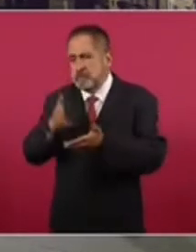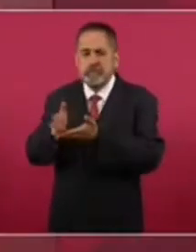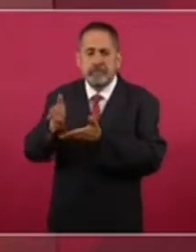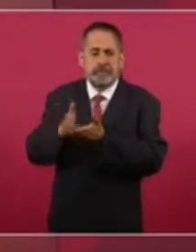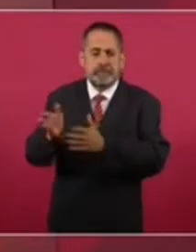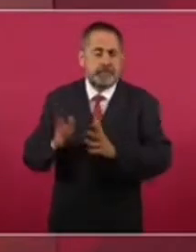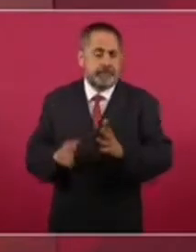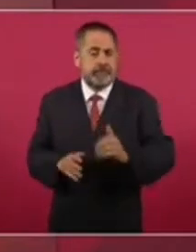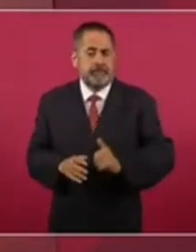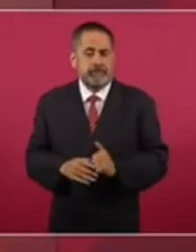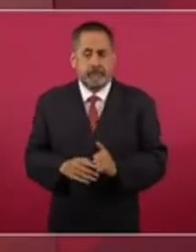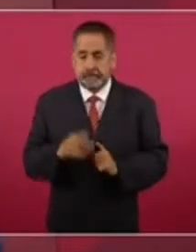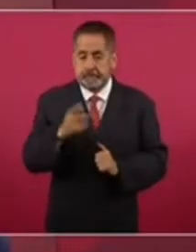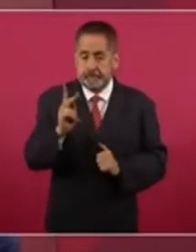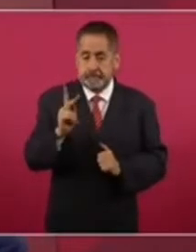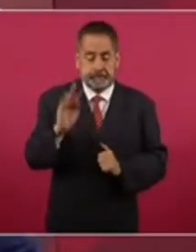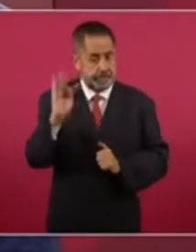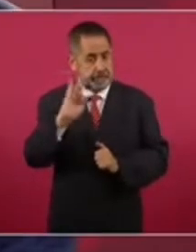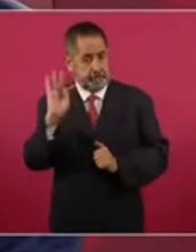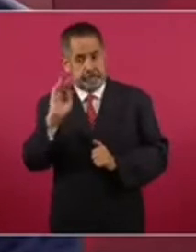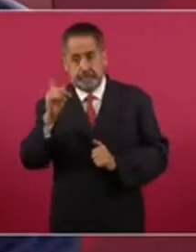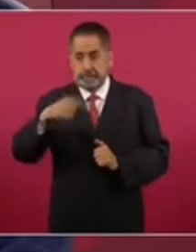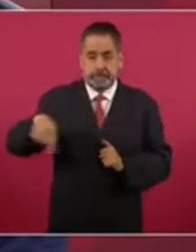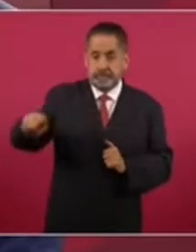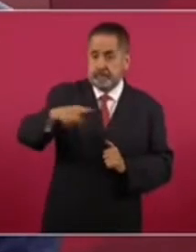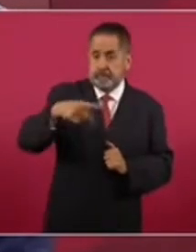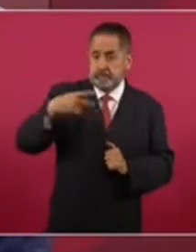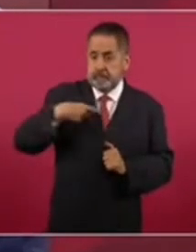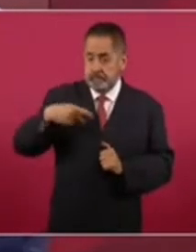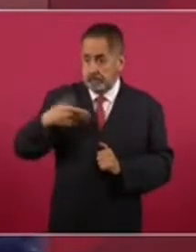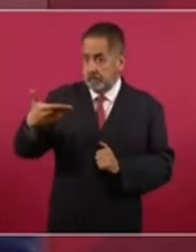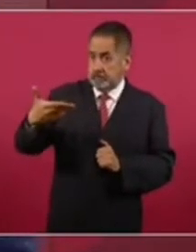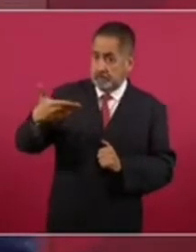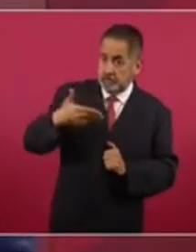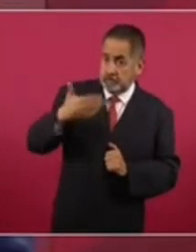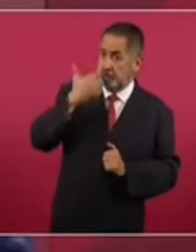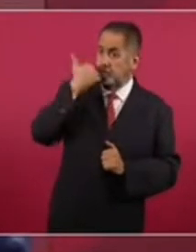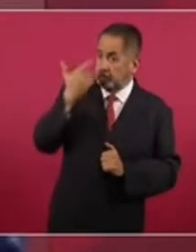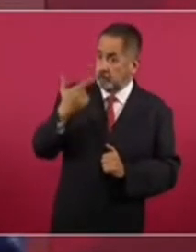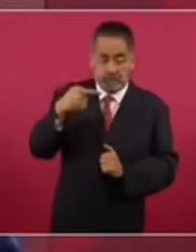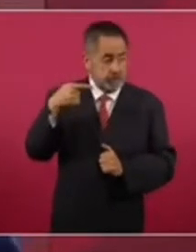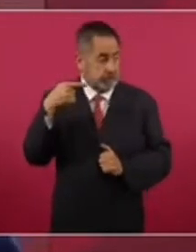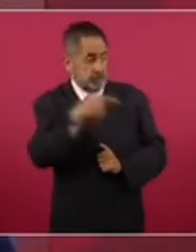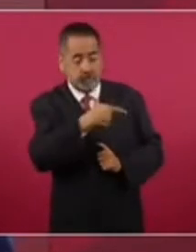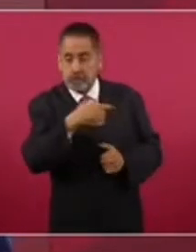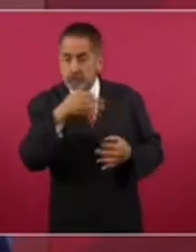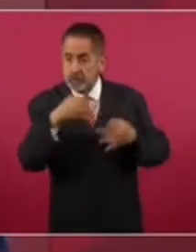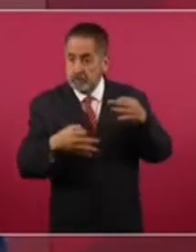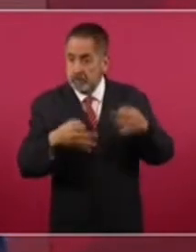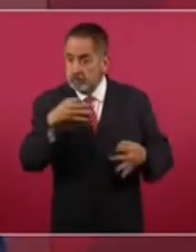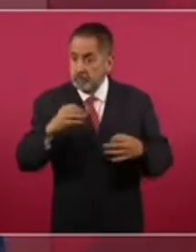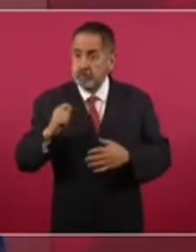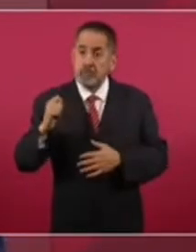Sin embargo, si la gente pedía que se enjuiciara a los presidentes,